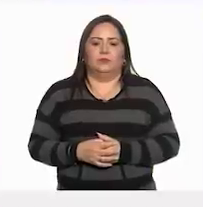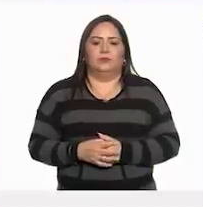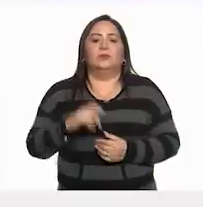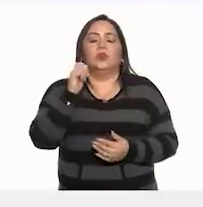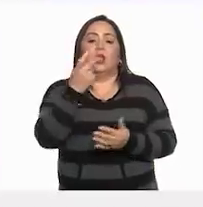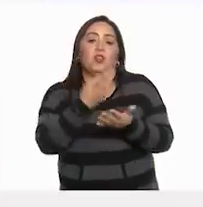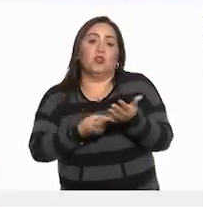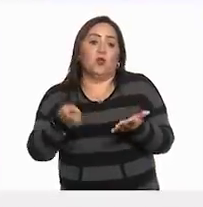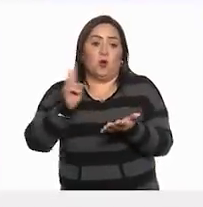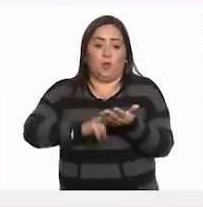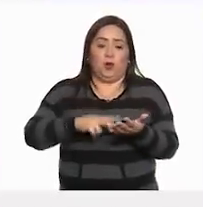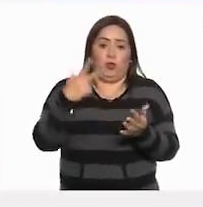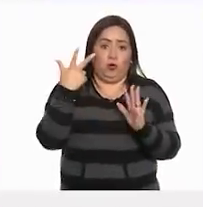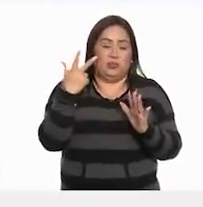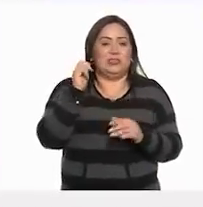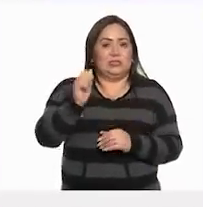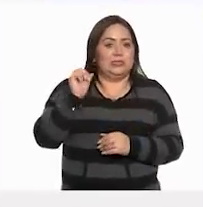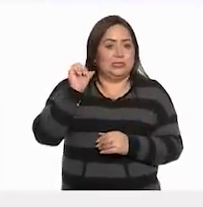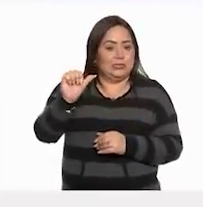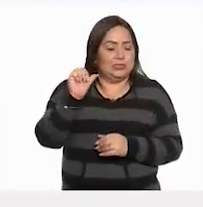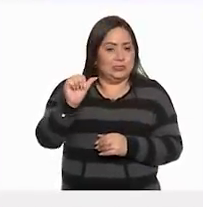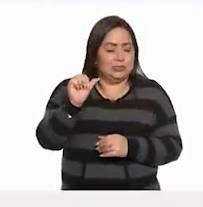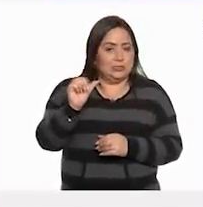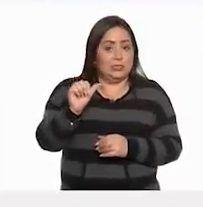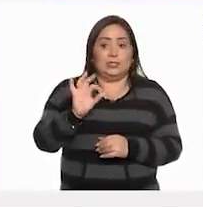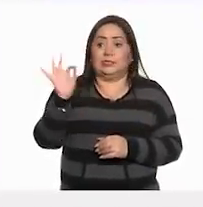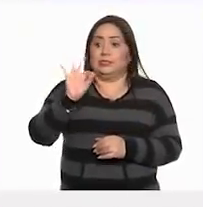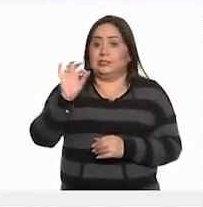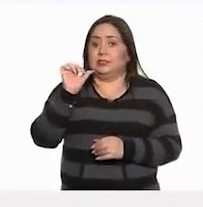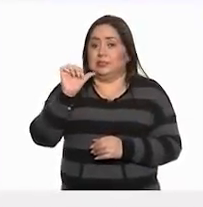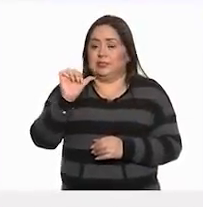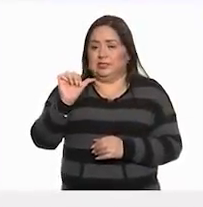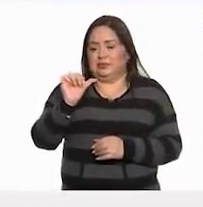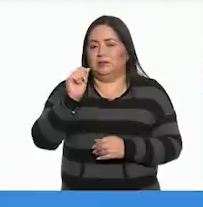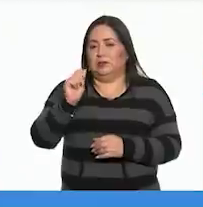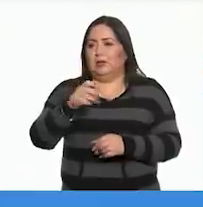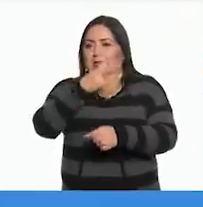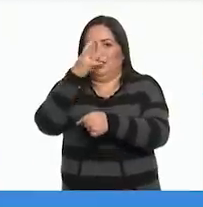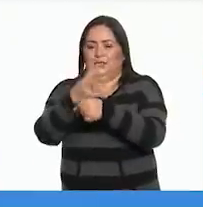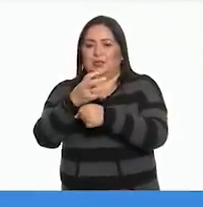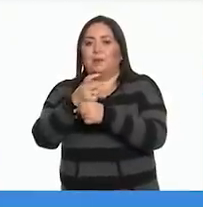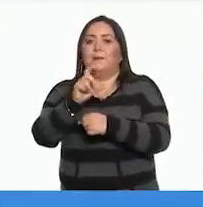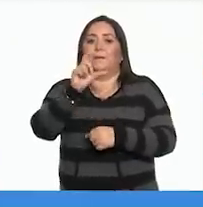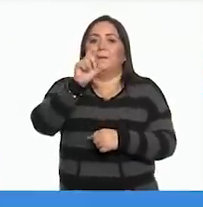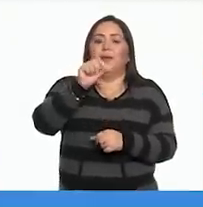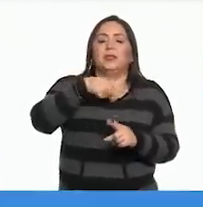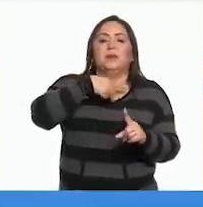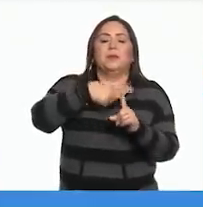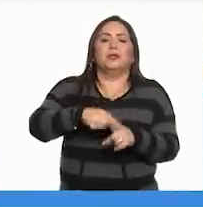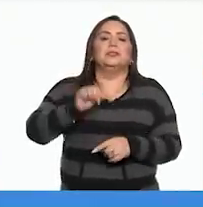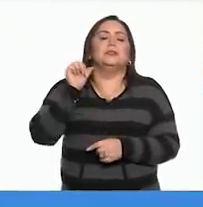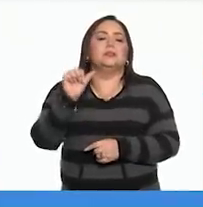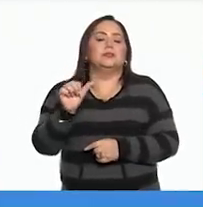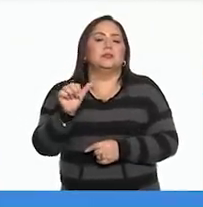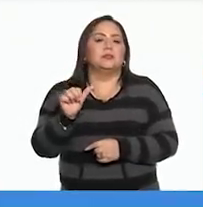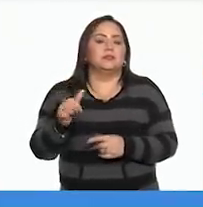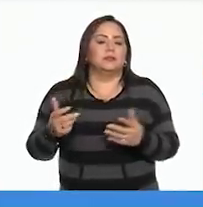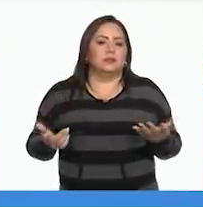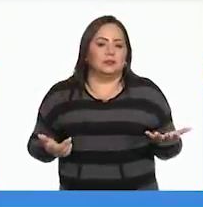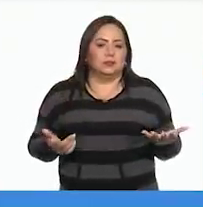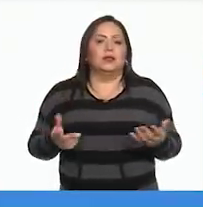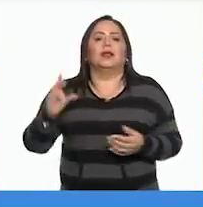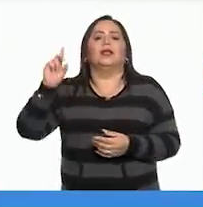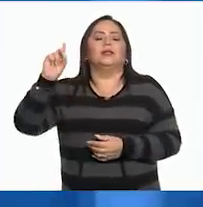de 8 es 16. Si lo sumamos al tercer término, 20 más 16... ¡Ah,